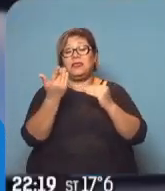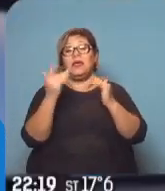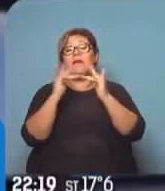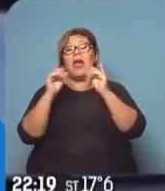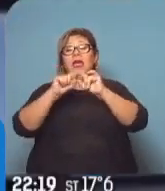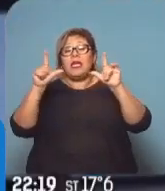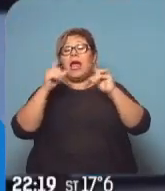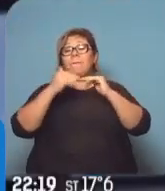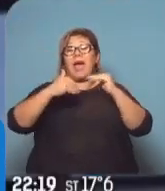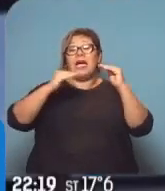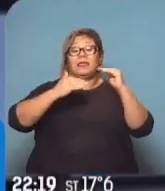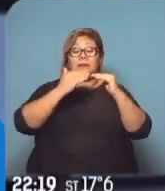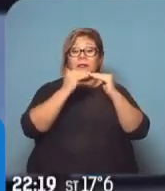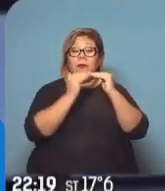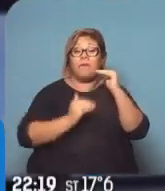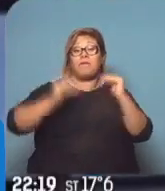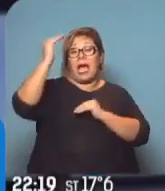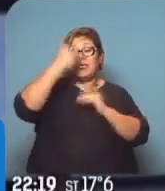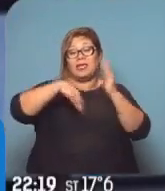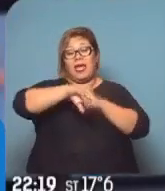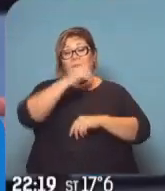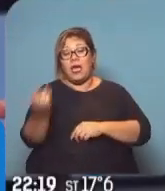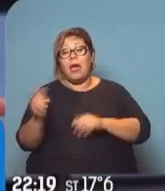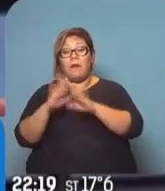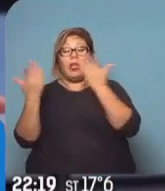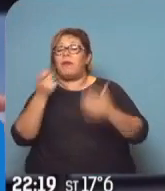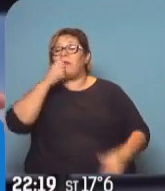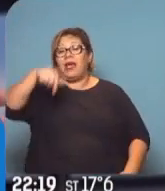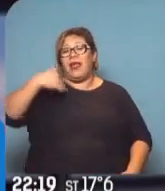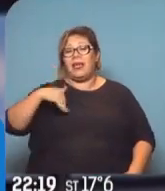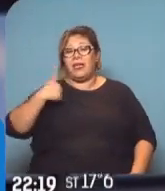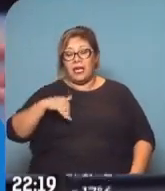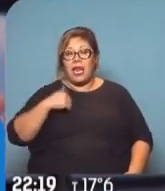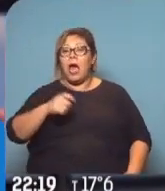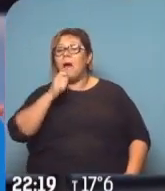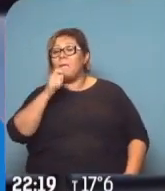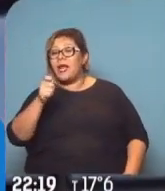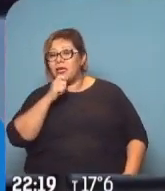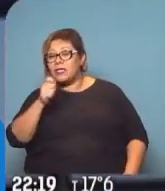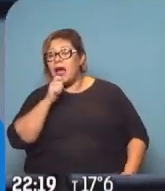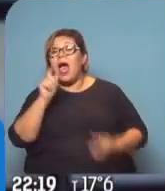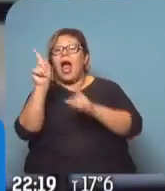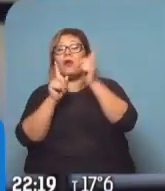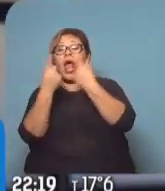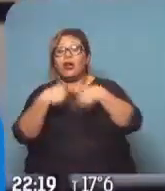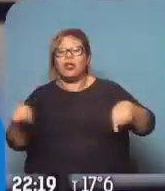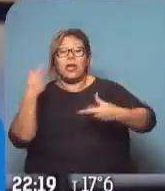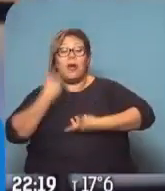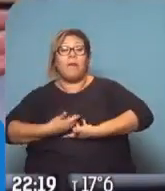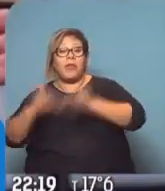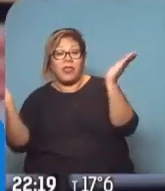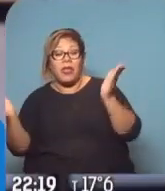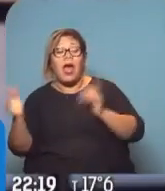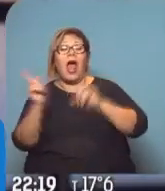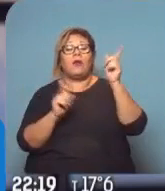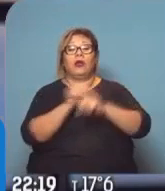¿no? Si tomamos el caso en la Argentina, había cierto sector de la prensa que publicaba unos Wikileaks y el otro sector la otra.